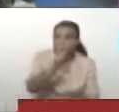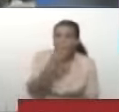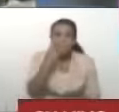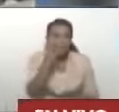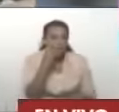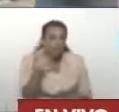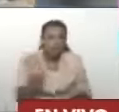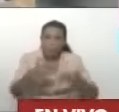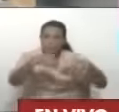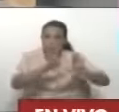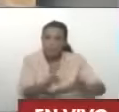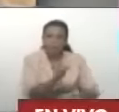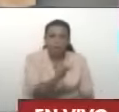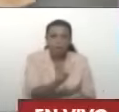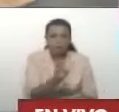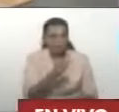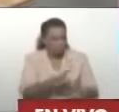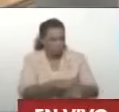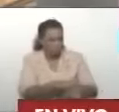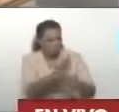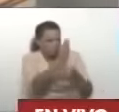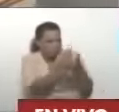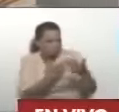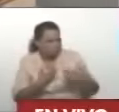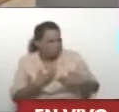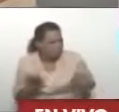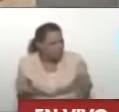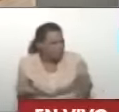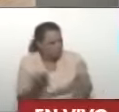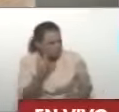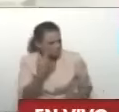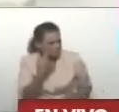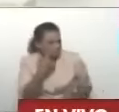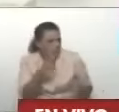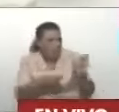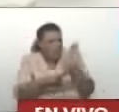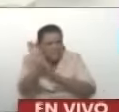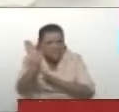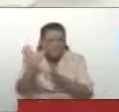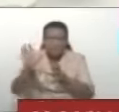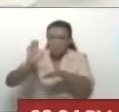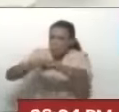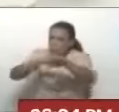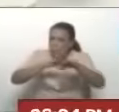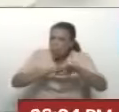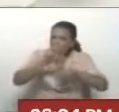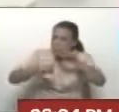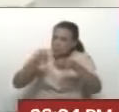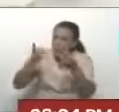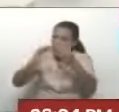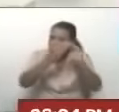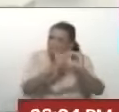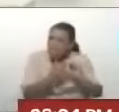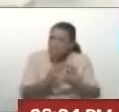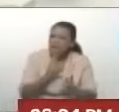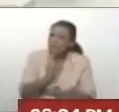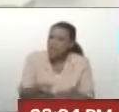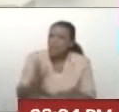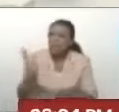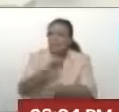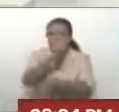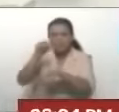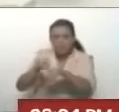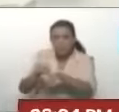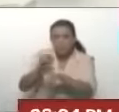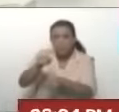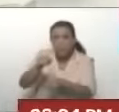pendiente. Y yo les digo modestamente, viendo el éxito de esta consulta pública desde la Asamblea Nacional,